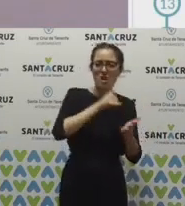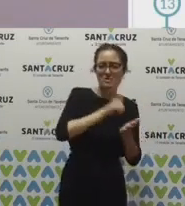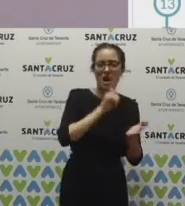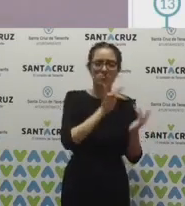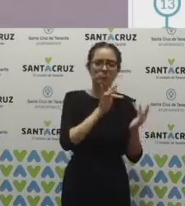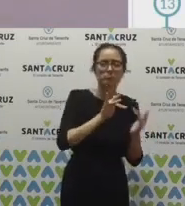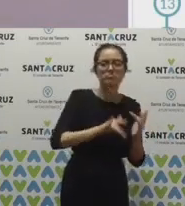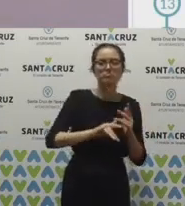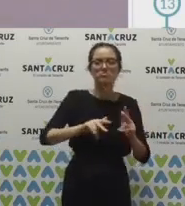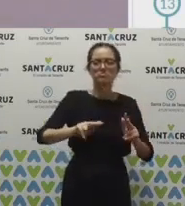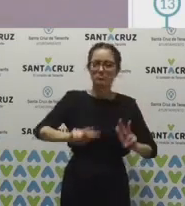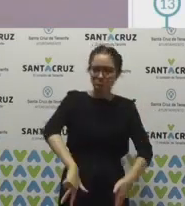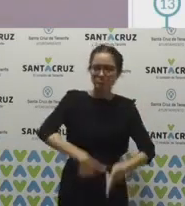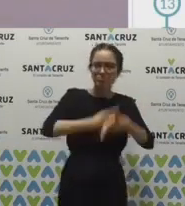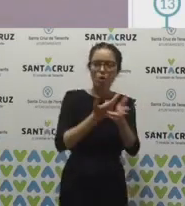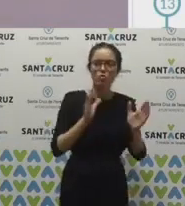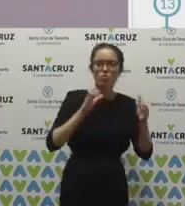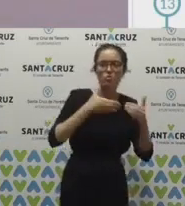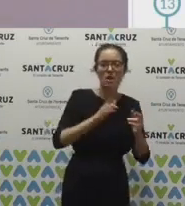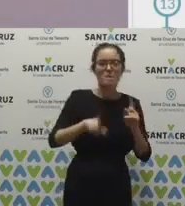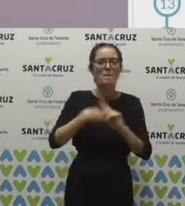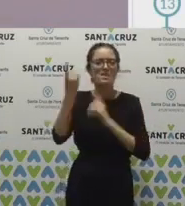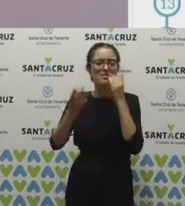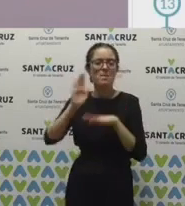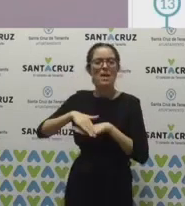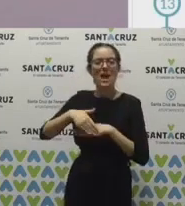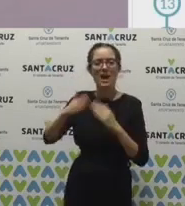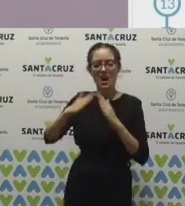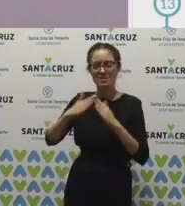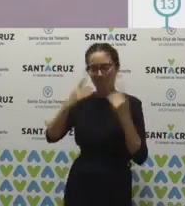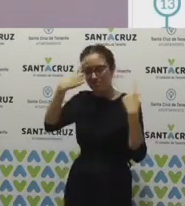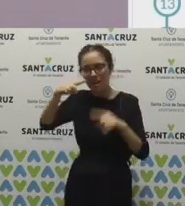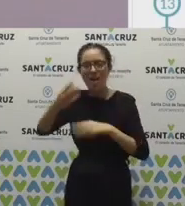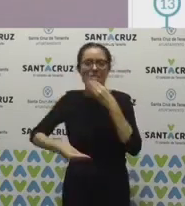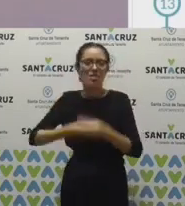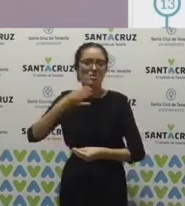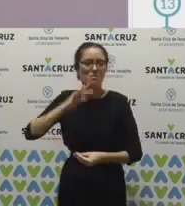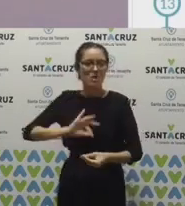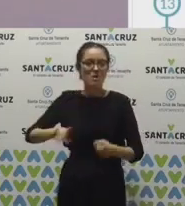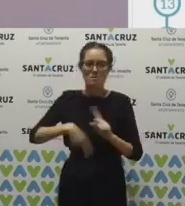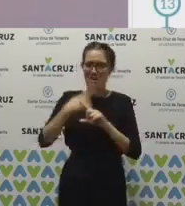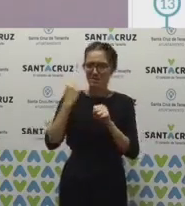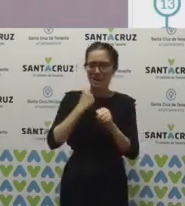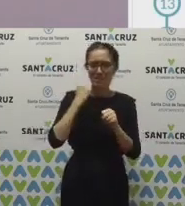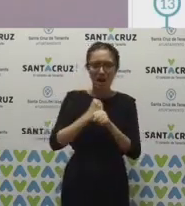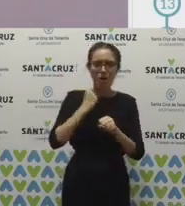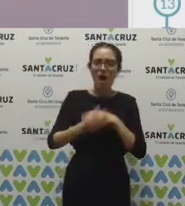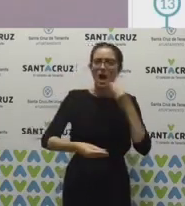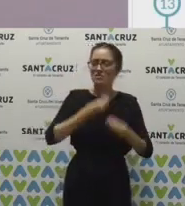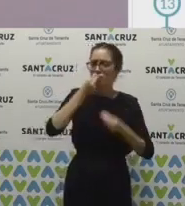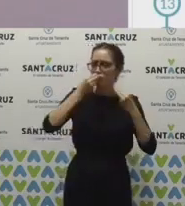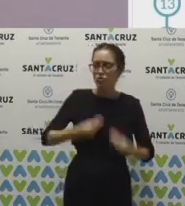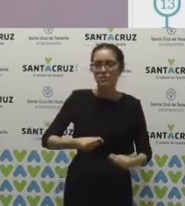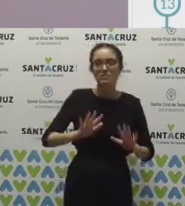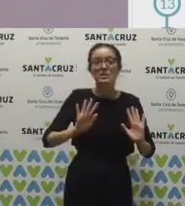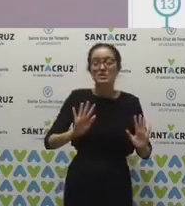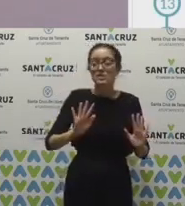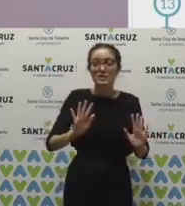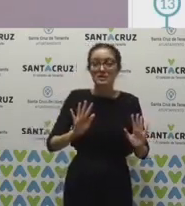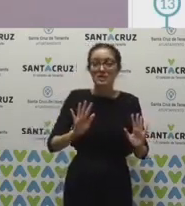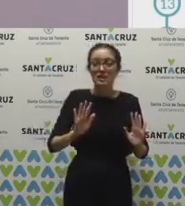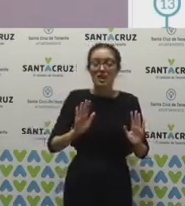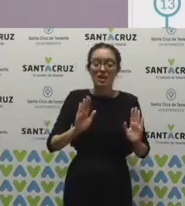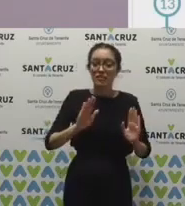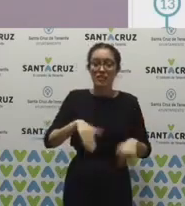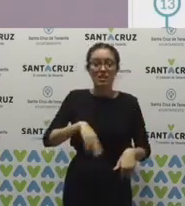grupales y actividades para realizar desde sus casas con una labor encomiable de sus trabajadores que desgraciadamente parece que no se